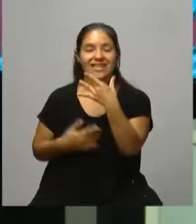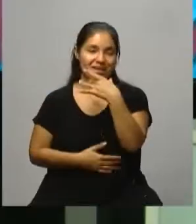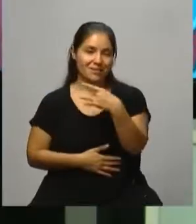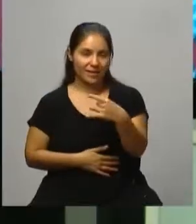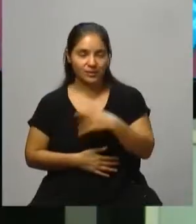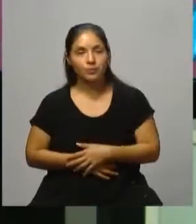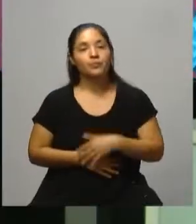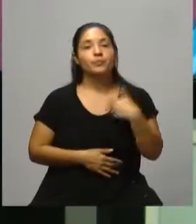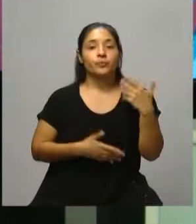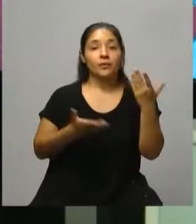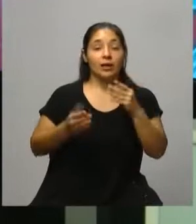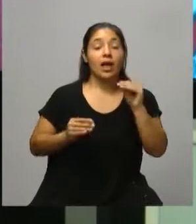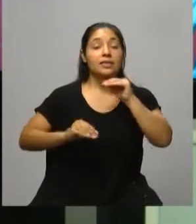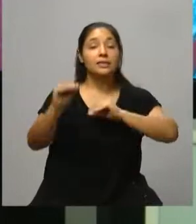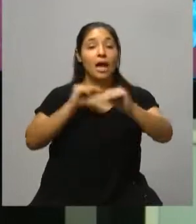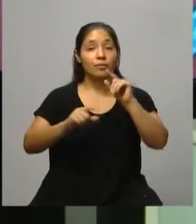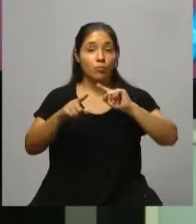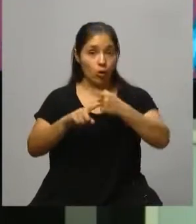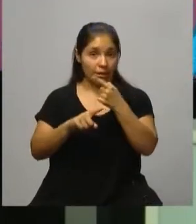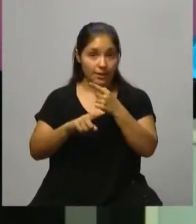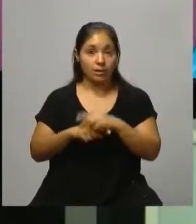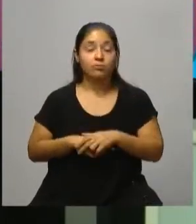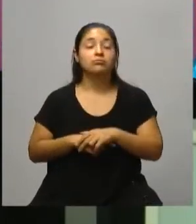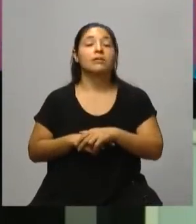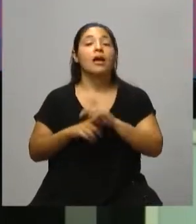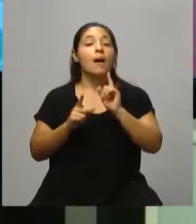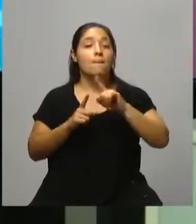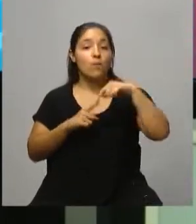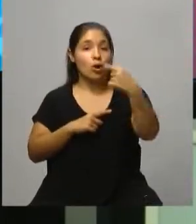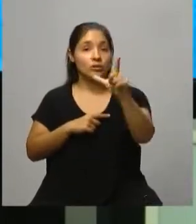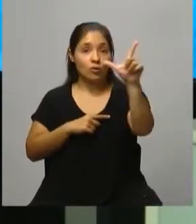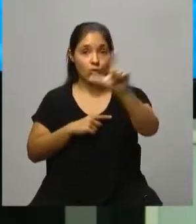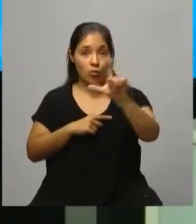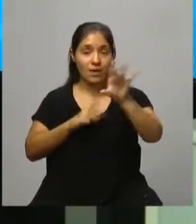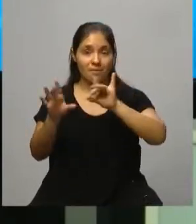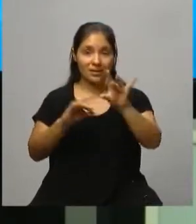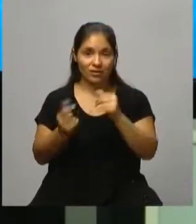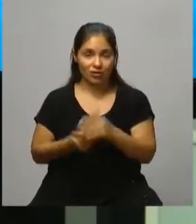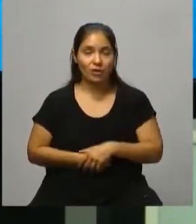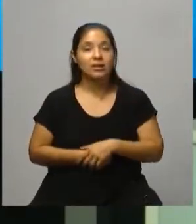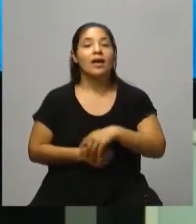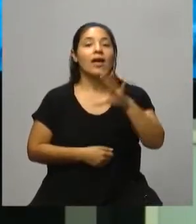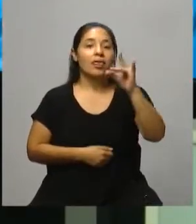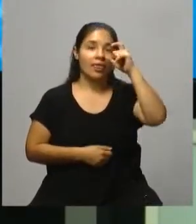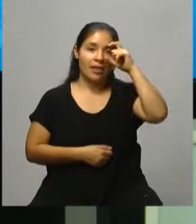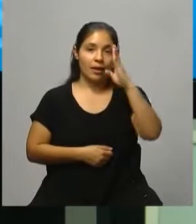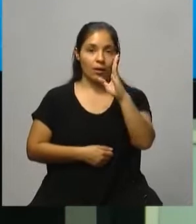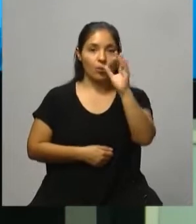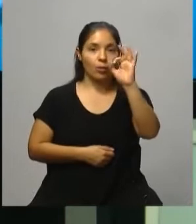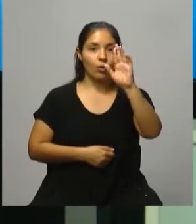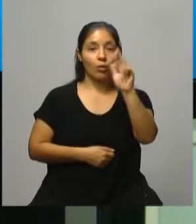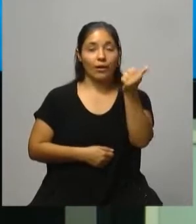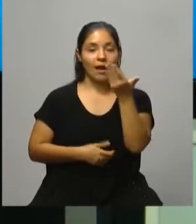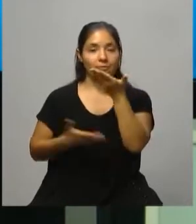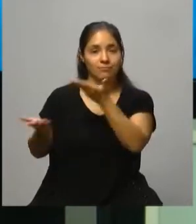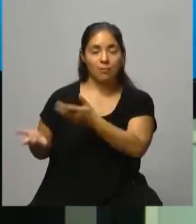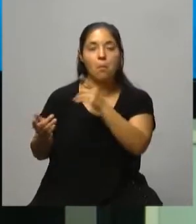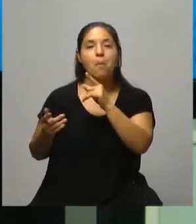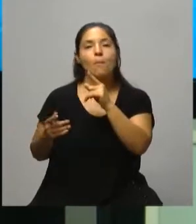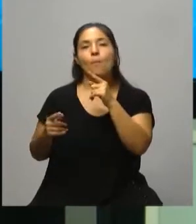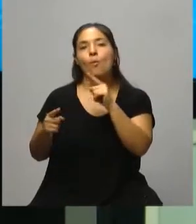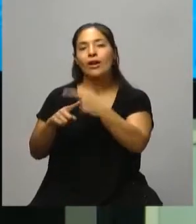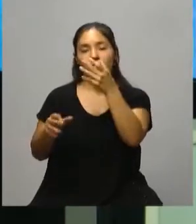otras prioridades. Se enoja porque está más que totalmente insatisfecho con los resultados